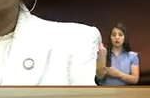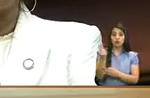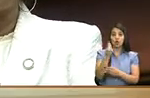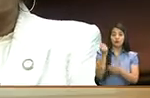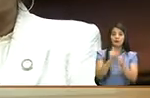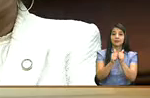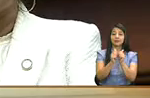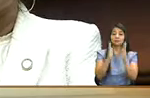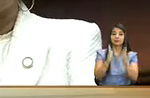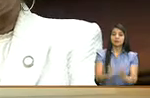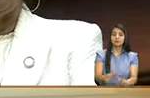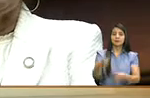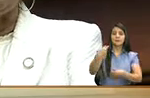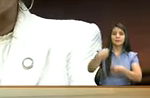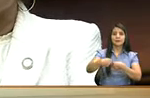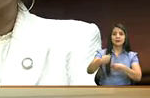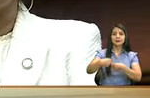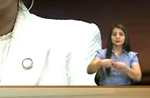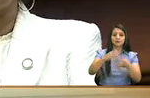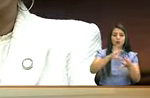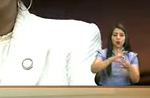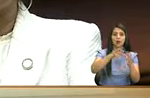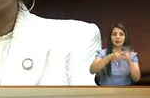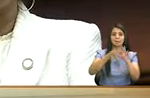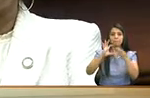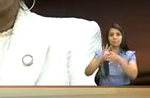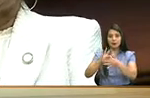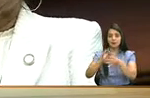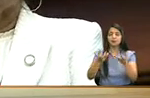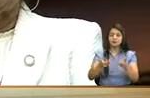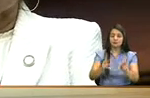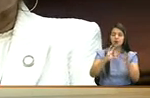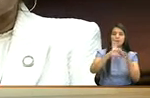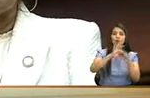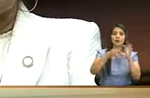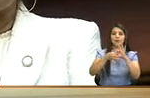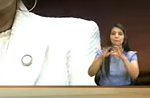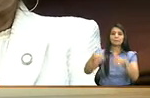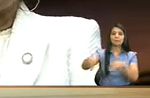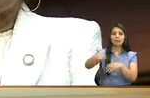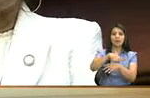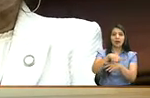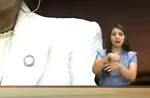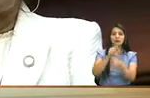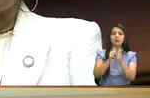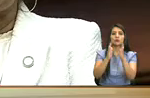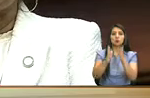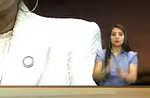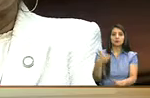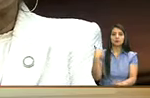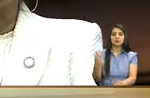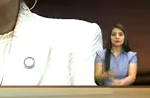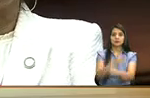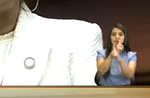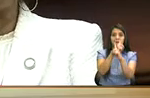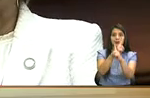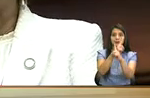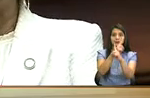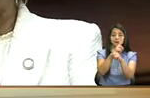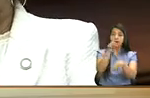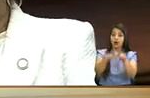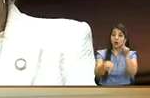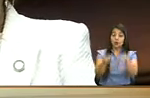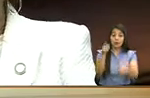deportistas, participantes olímpicos y paralímpicos que nos acompañan presencialmente y de